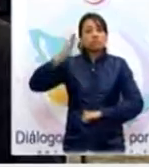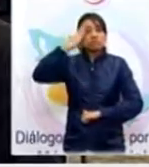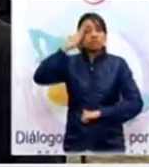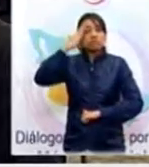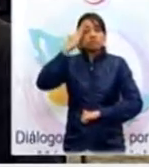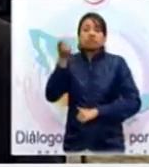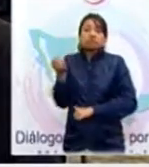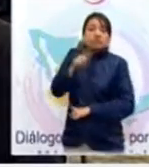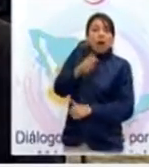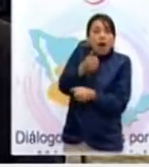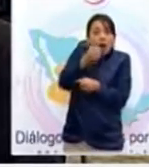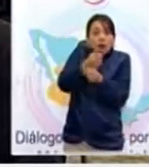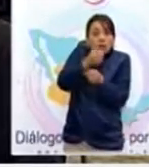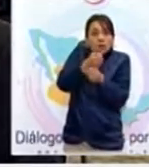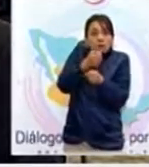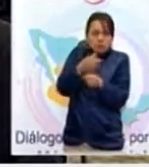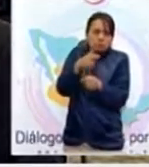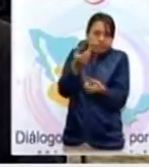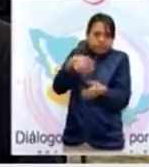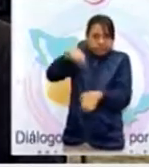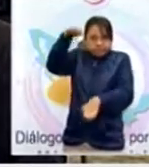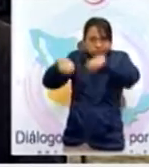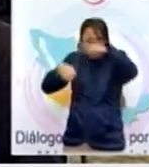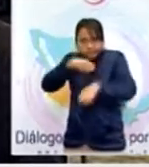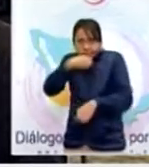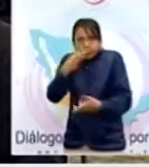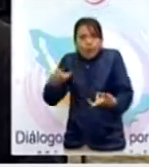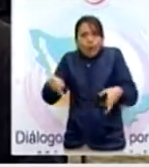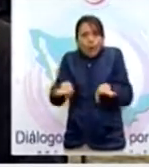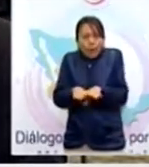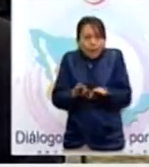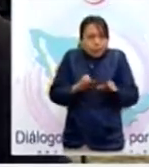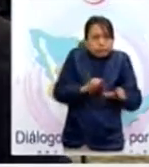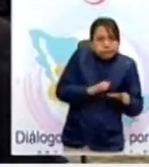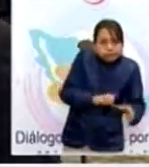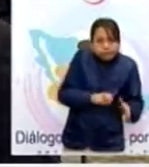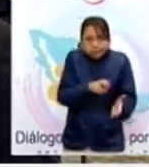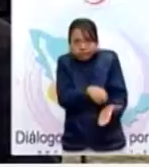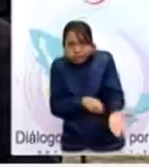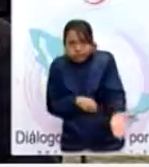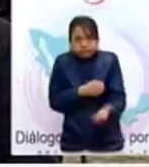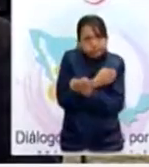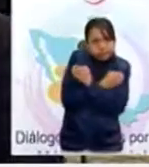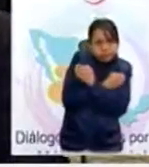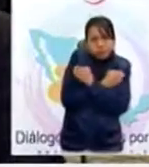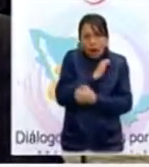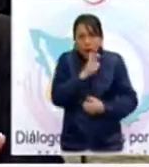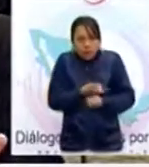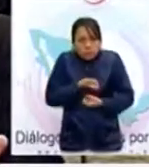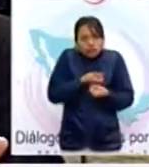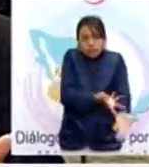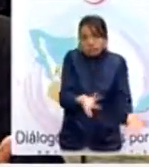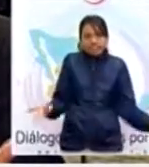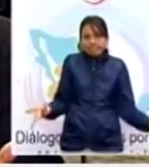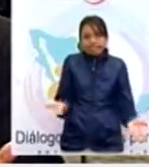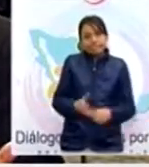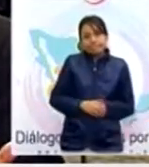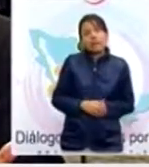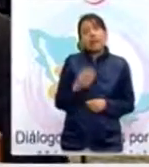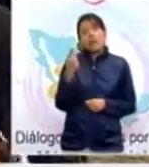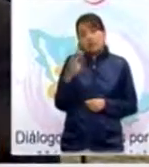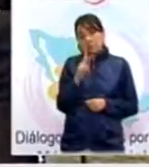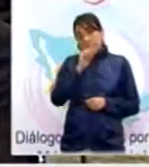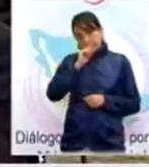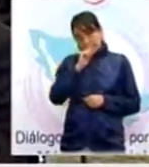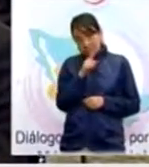edad pues no les permite finalmente dar la educación que corresponda. Pero en el primer ejemplo, aún en el supuesto de que está